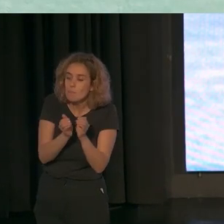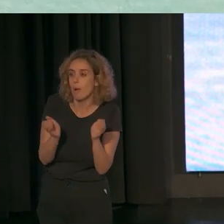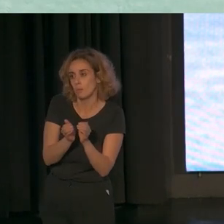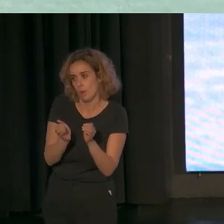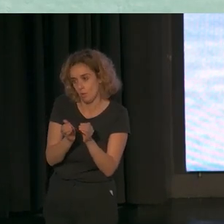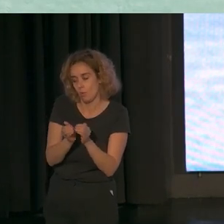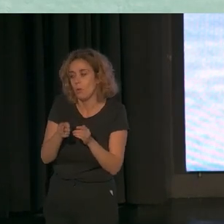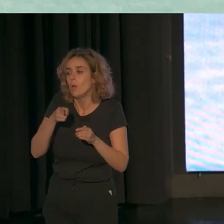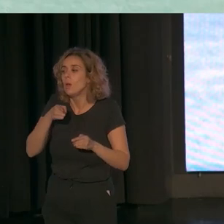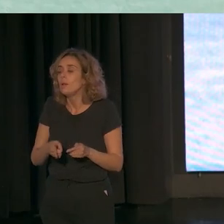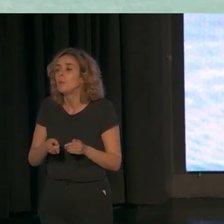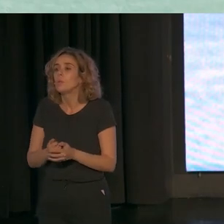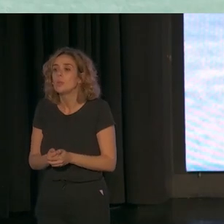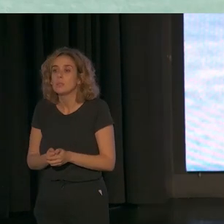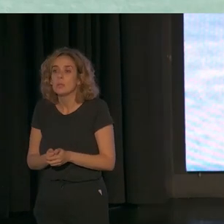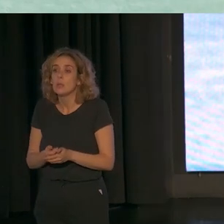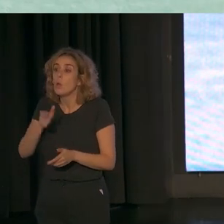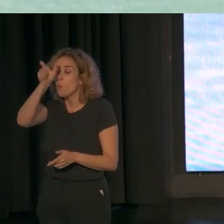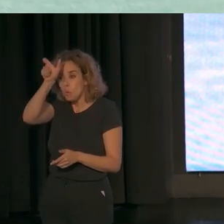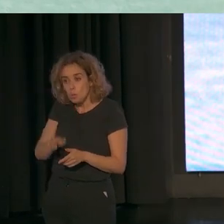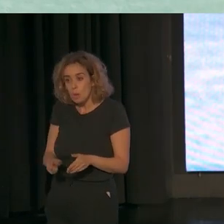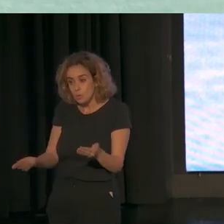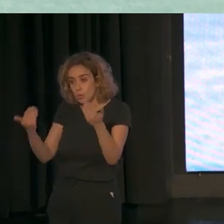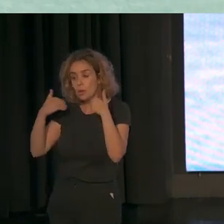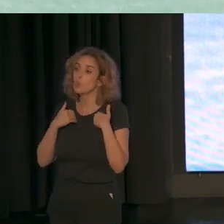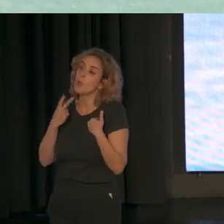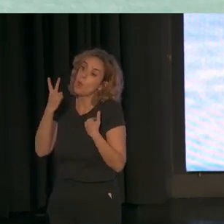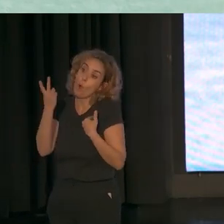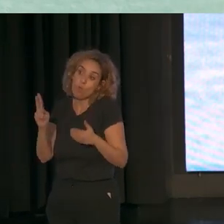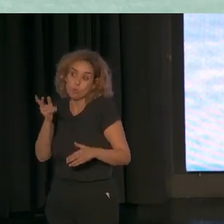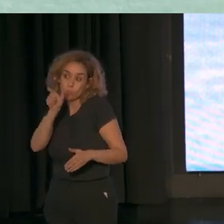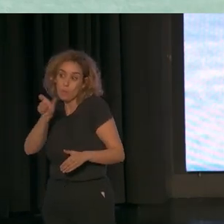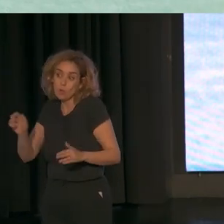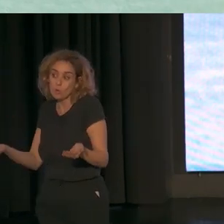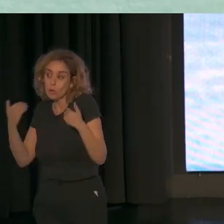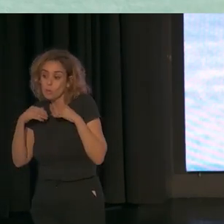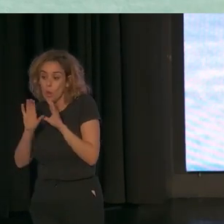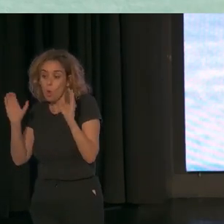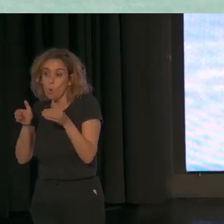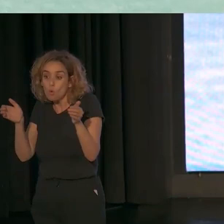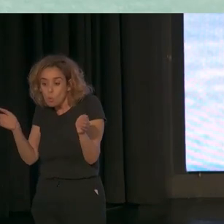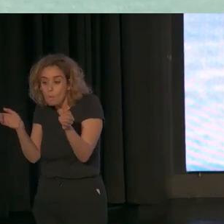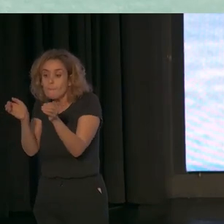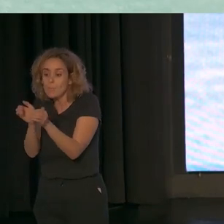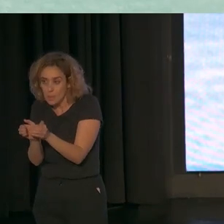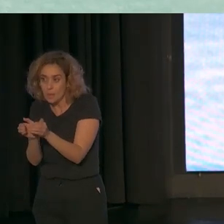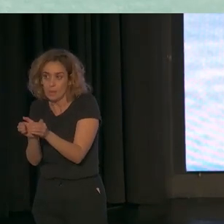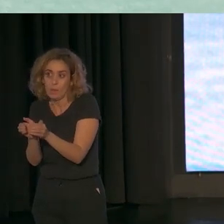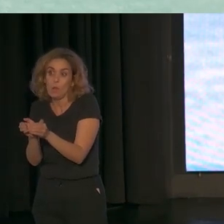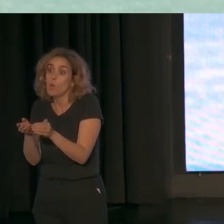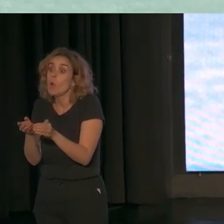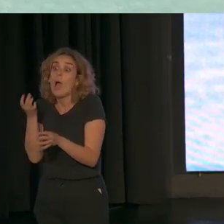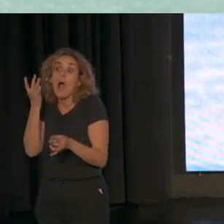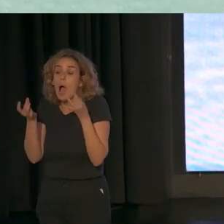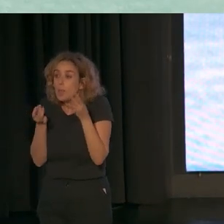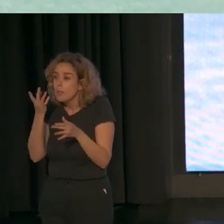entonces Efectivamente es igual una persona o dos personas que tienen un grupo pequeñito eh que a ve desarrollan la